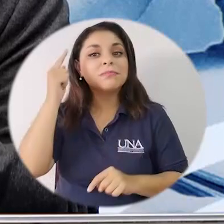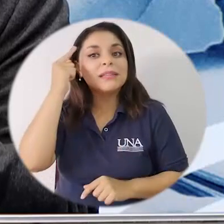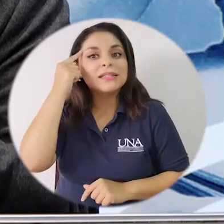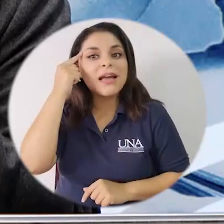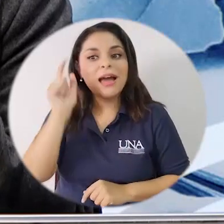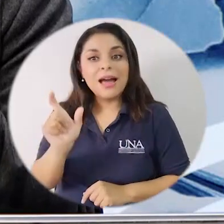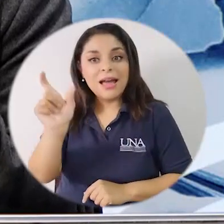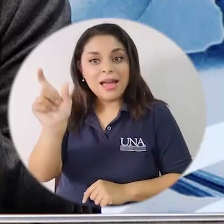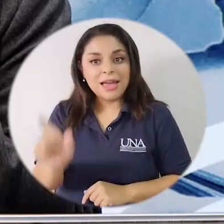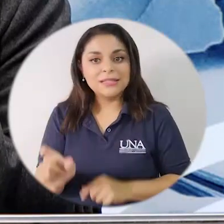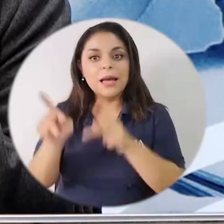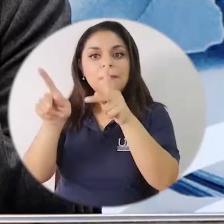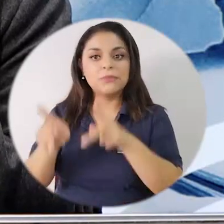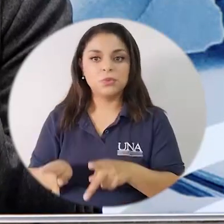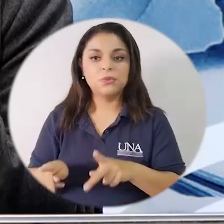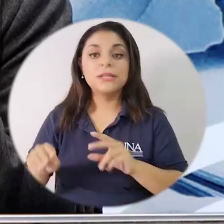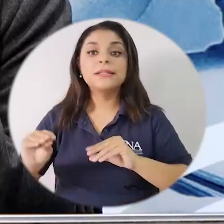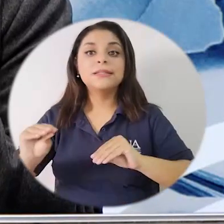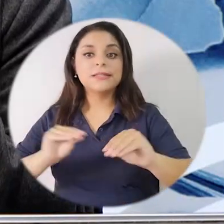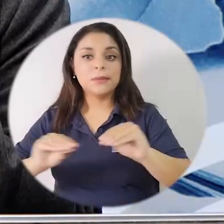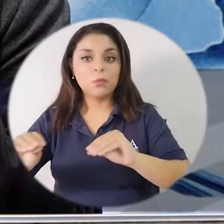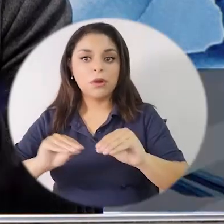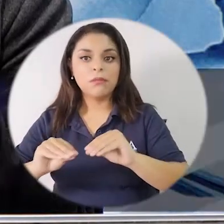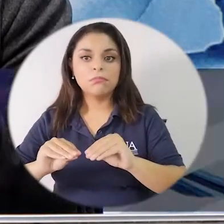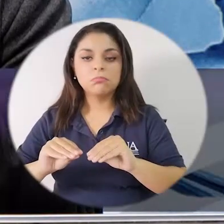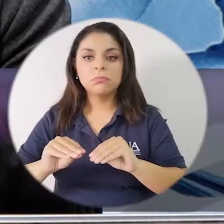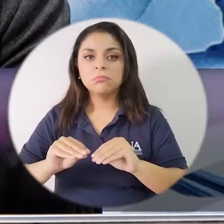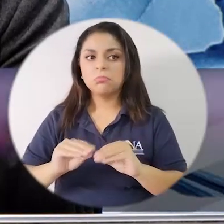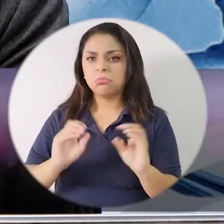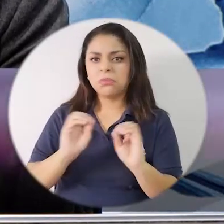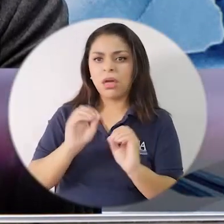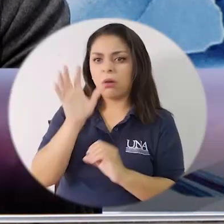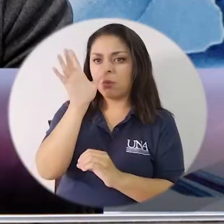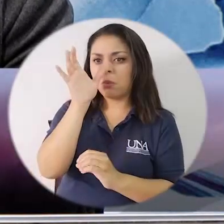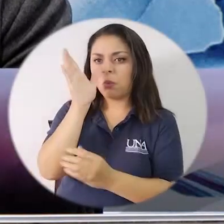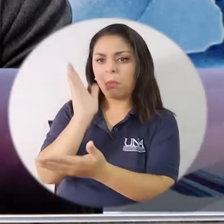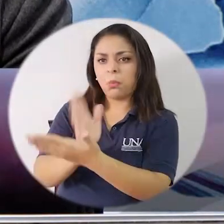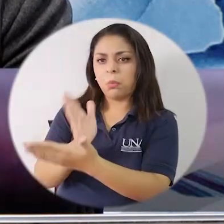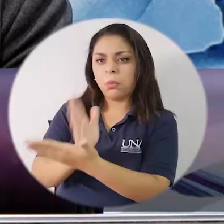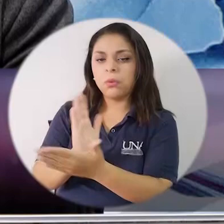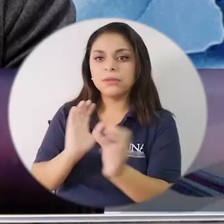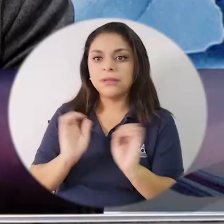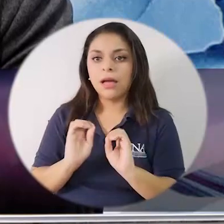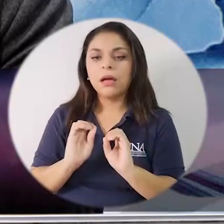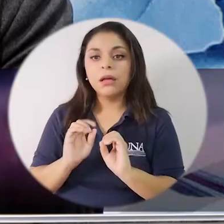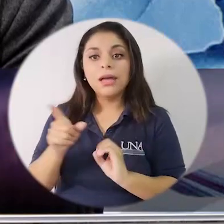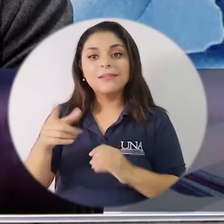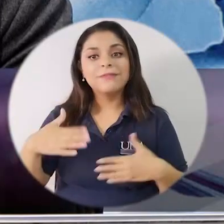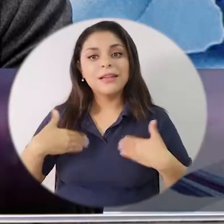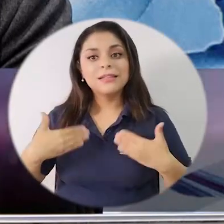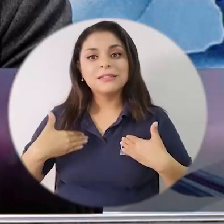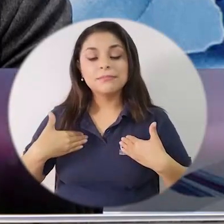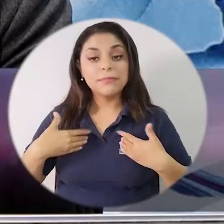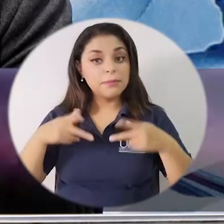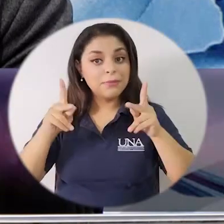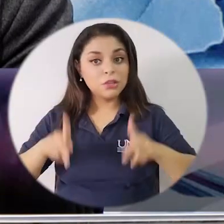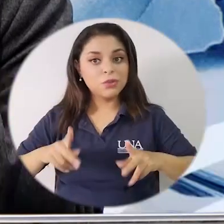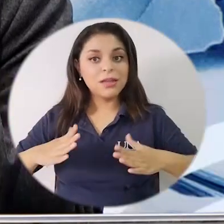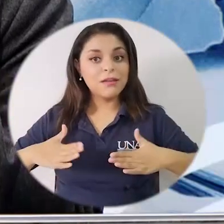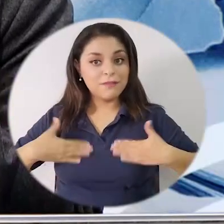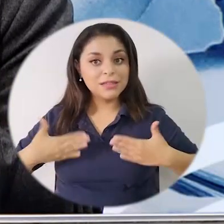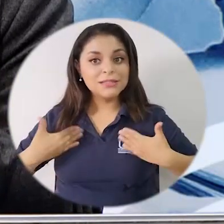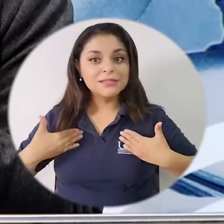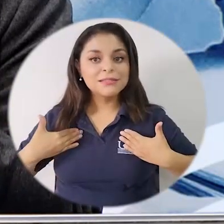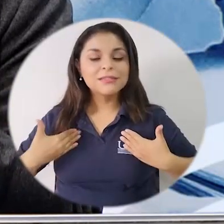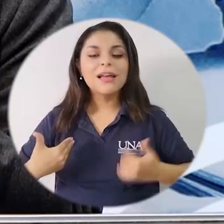esta persona, si se mueve, si no tiene bullying, va a ser una persona más feliz. Y las personas cuando somos felices